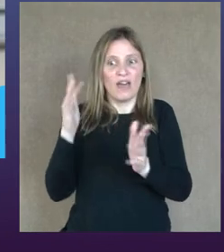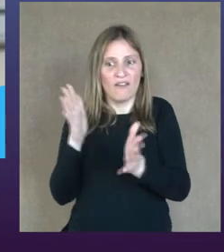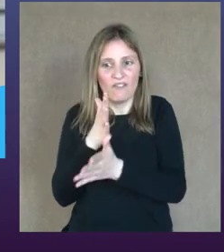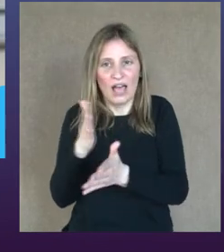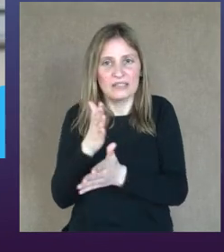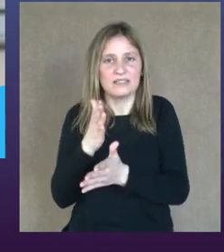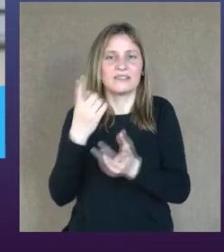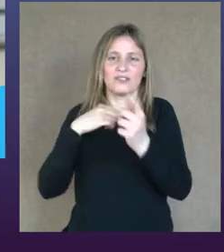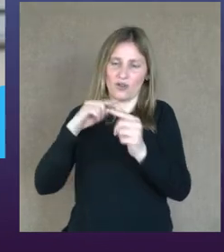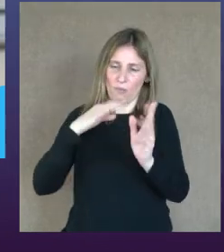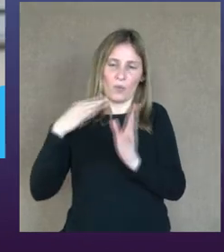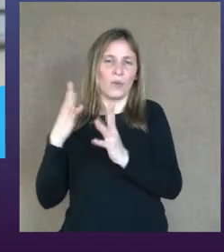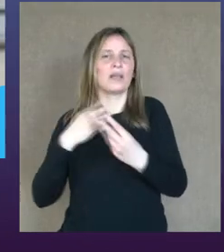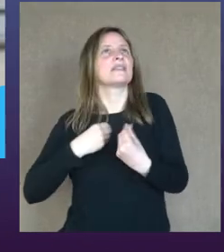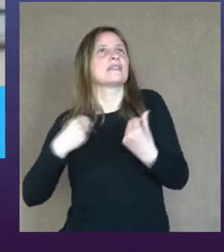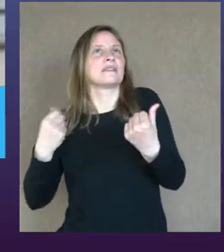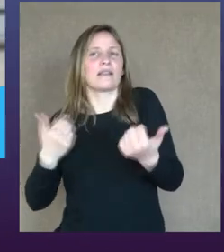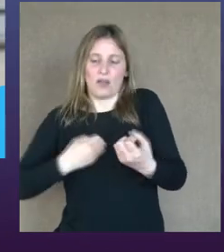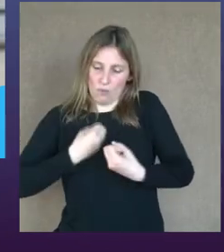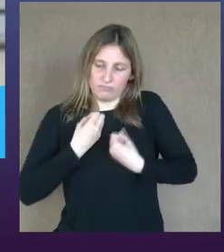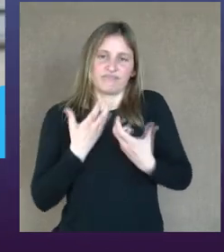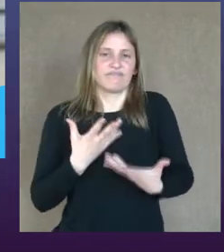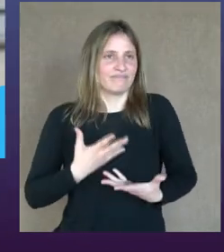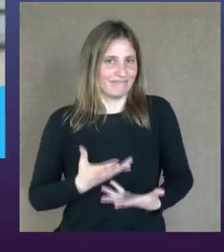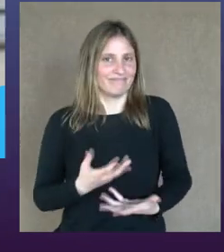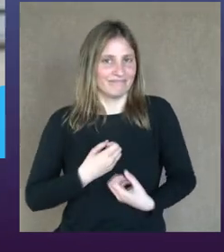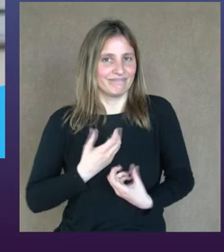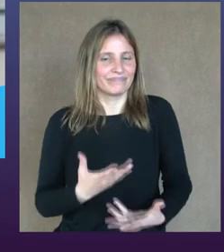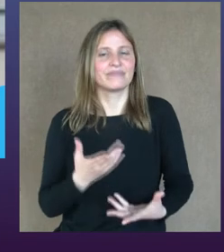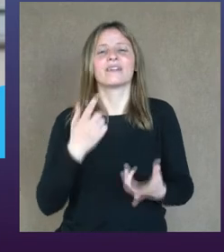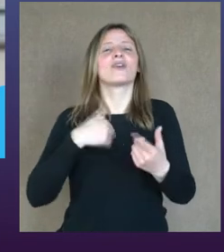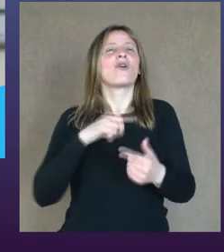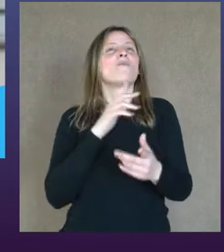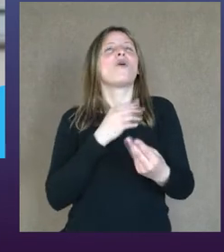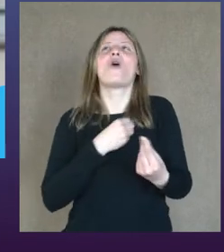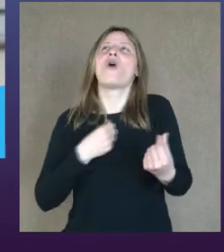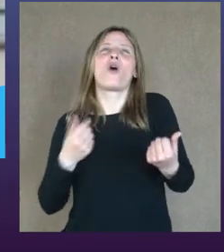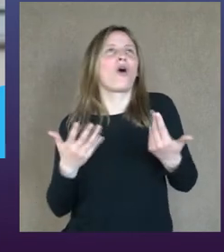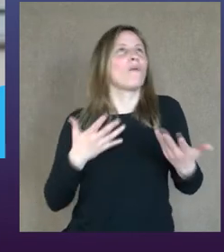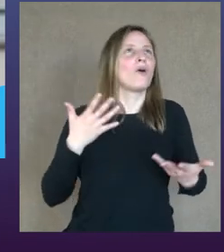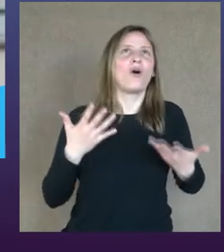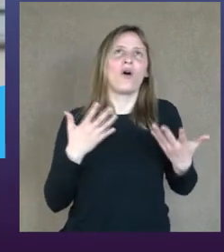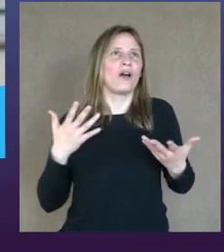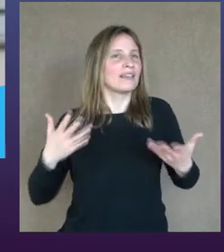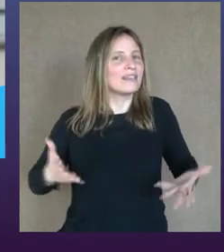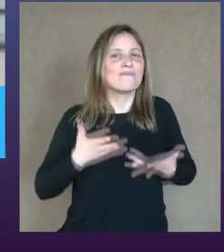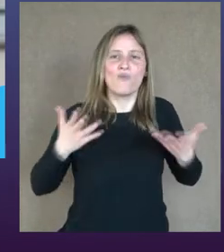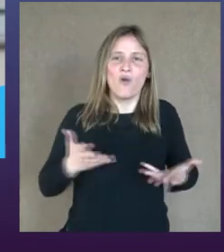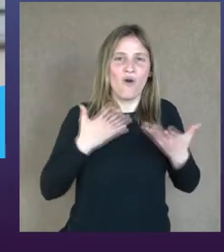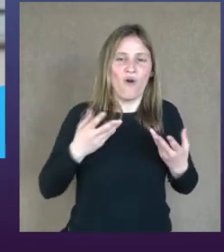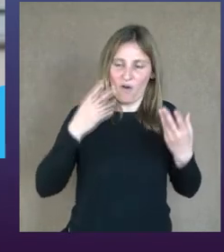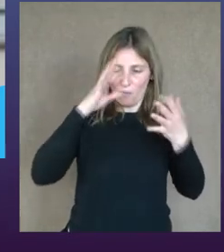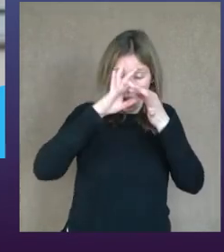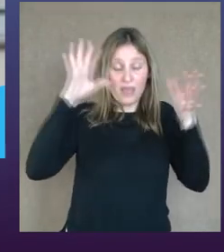permitir que algo pase a través de nosotros, ¿no? Estando en ese estado de estímulo y de vacío, creo que es ese